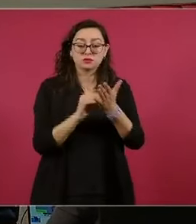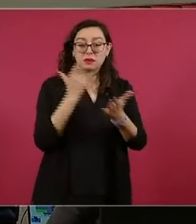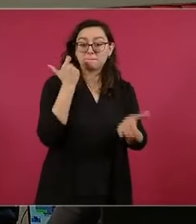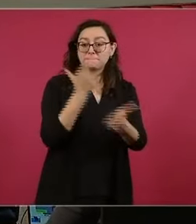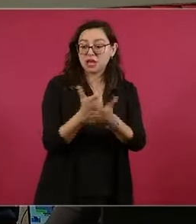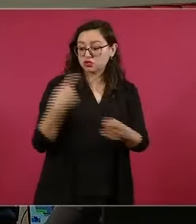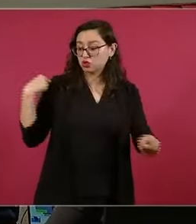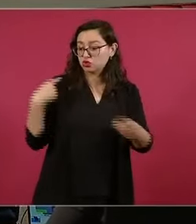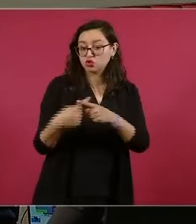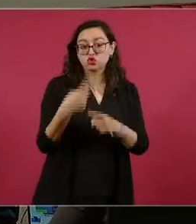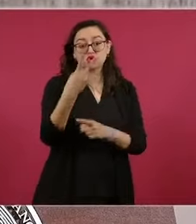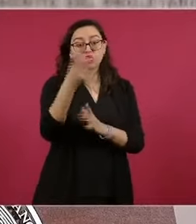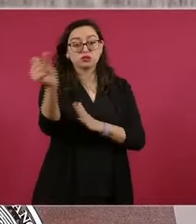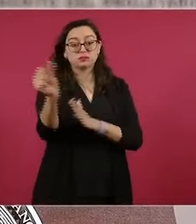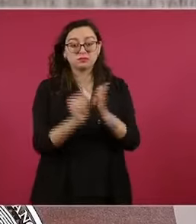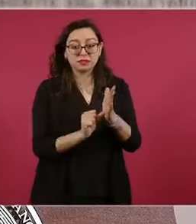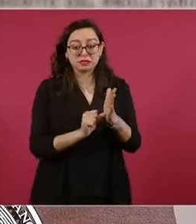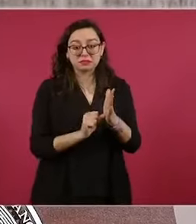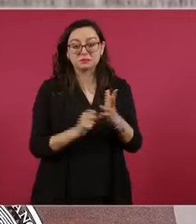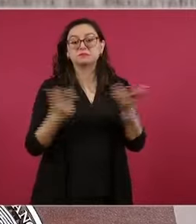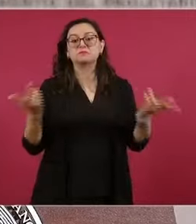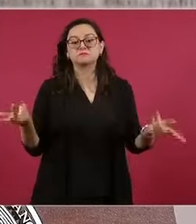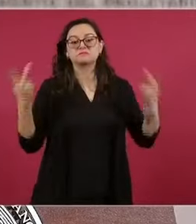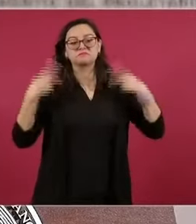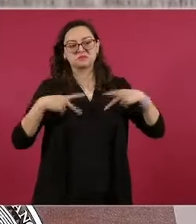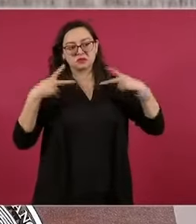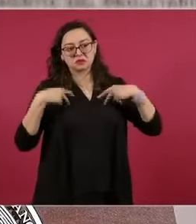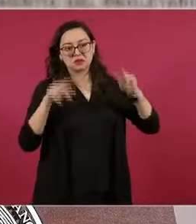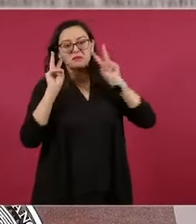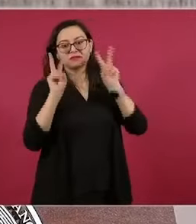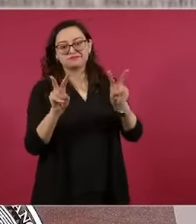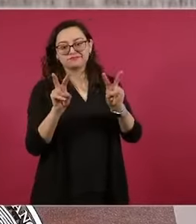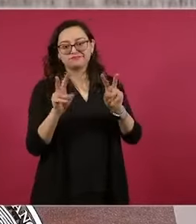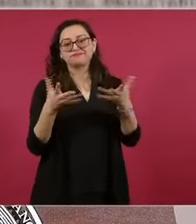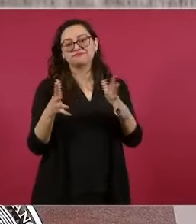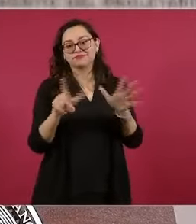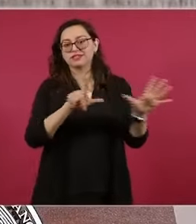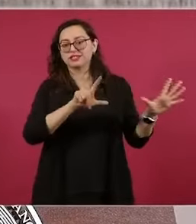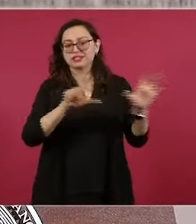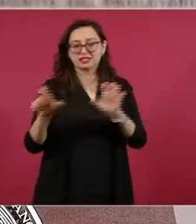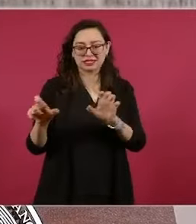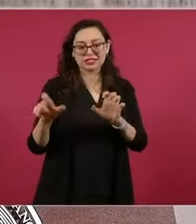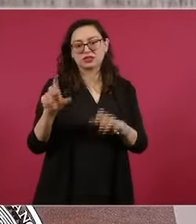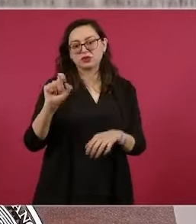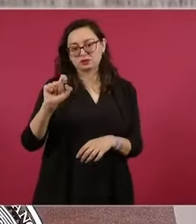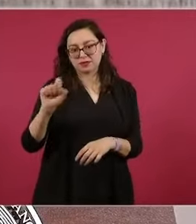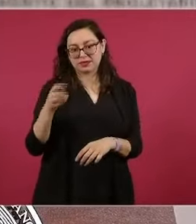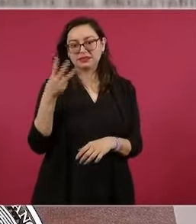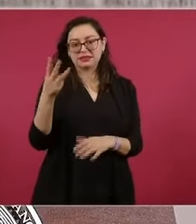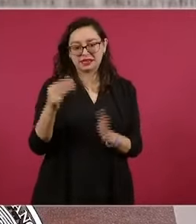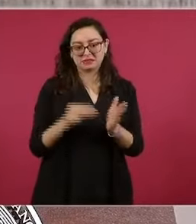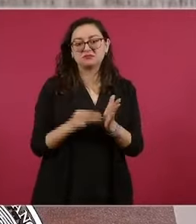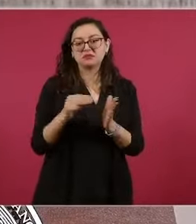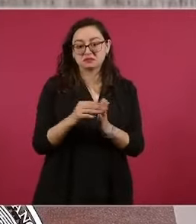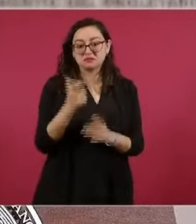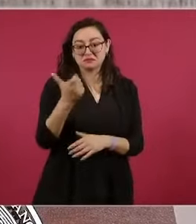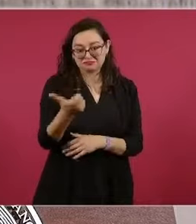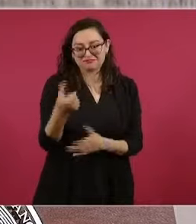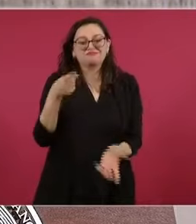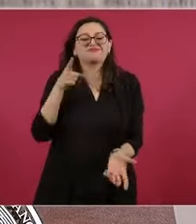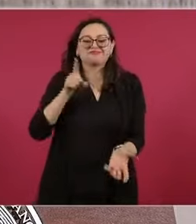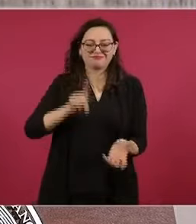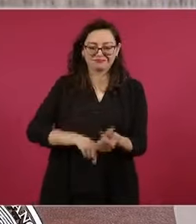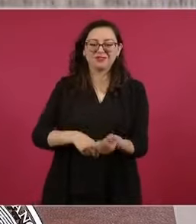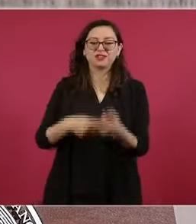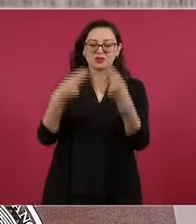audiencia estimada de 723 millones de personas, lo que muestra que las campañas negras son un jugoso negocio